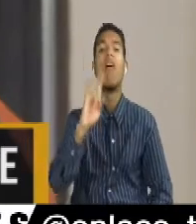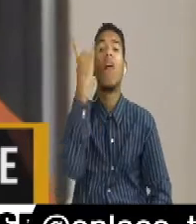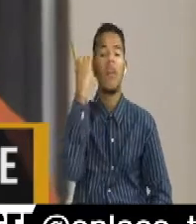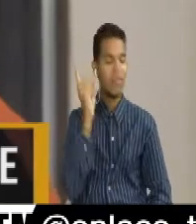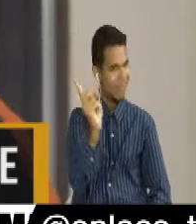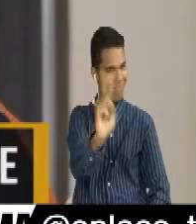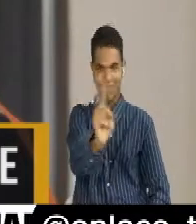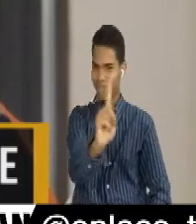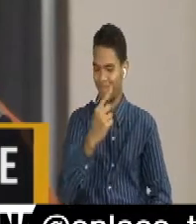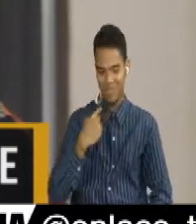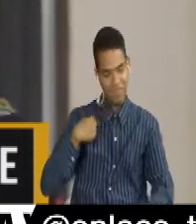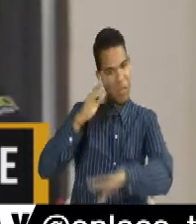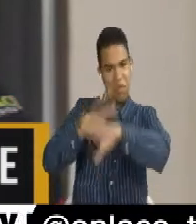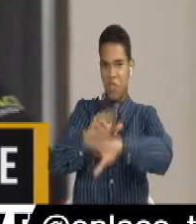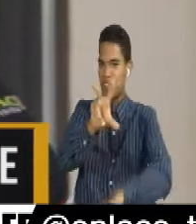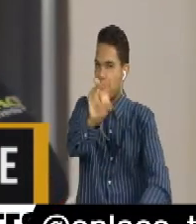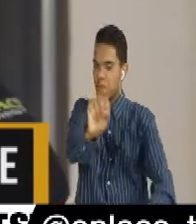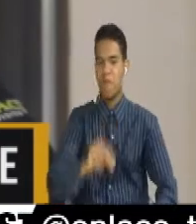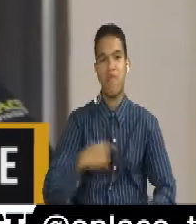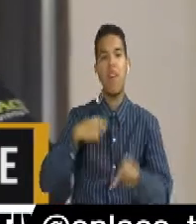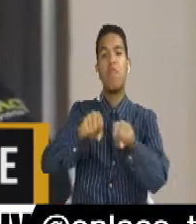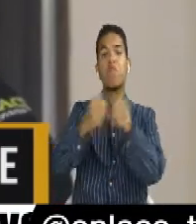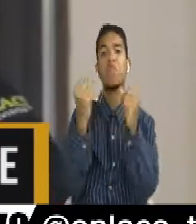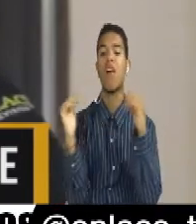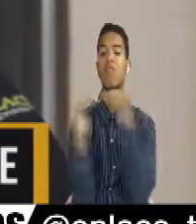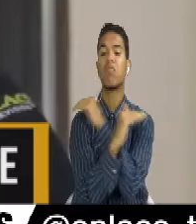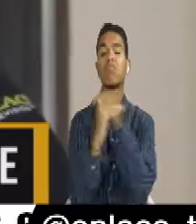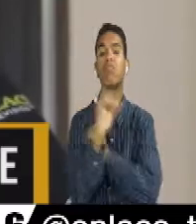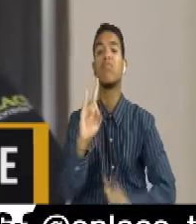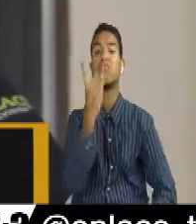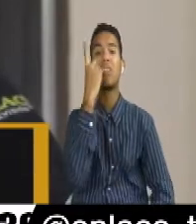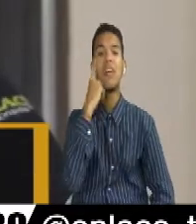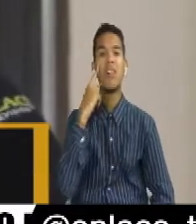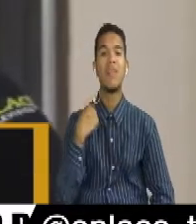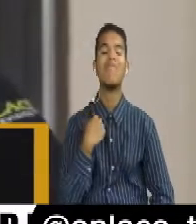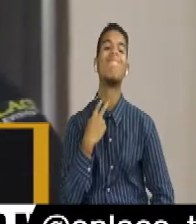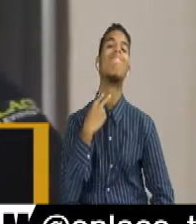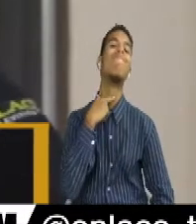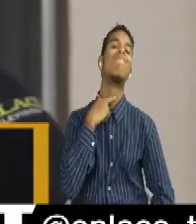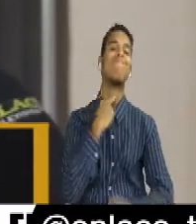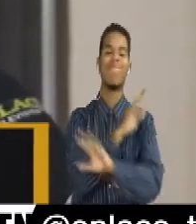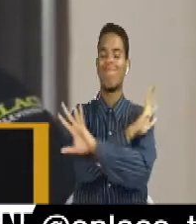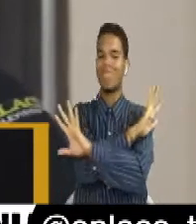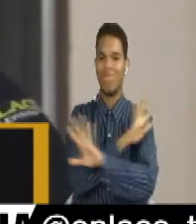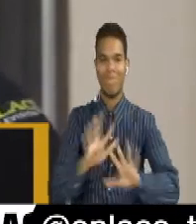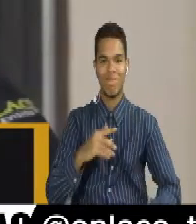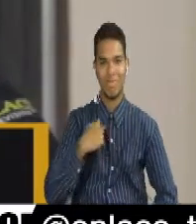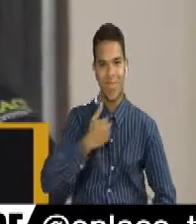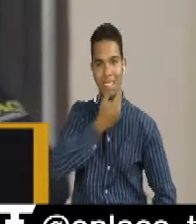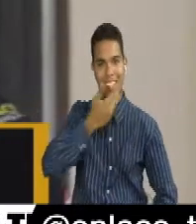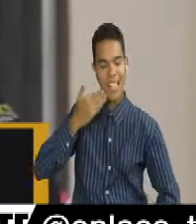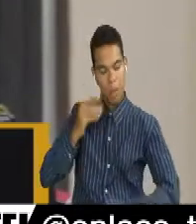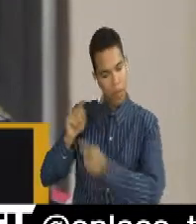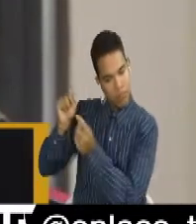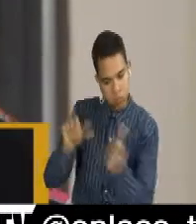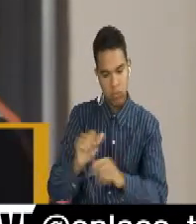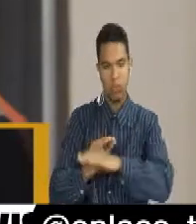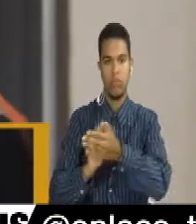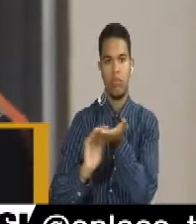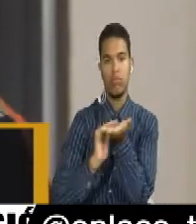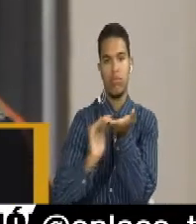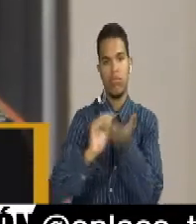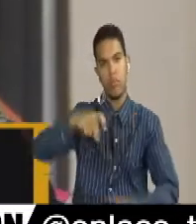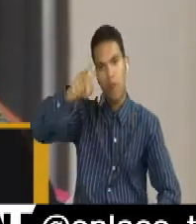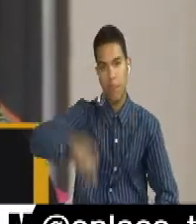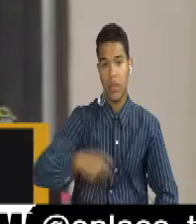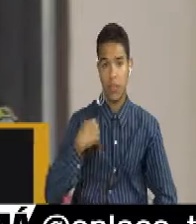porque se daña ese intercambiador y ahí sí quedamos realmente en una situación supremamente comprometida. Entonces,